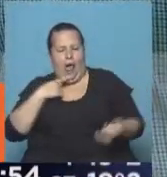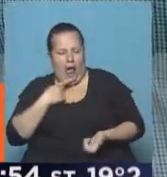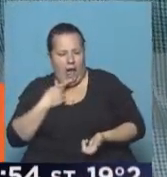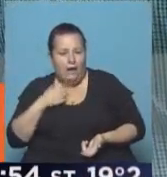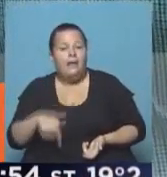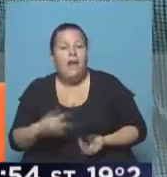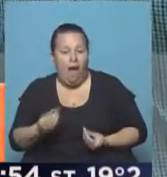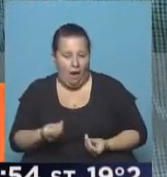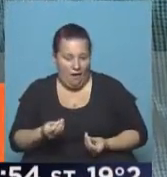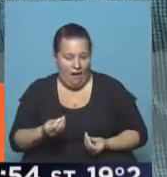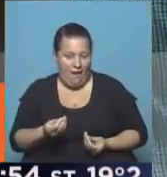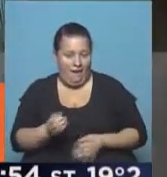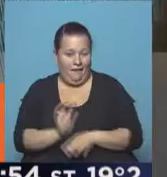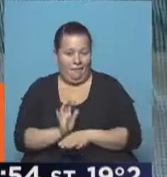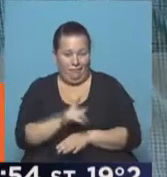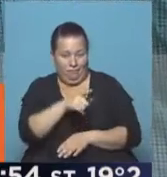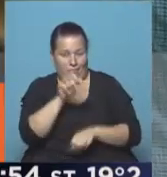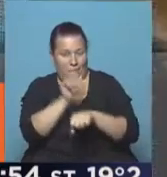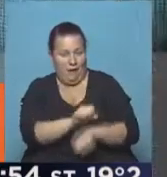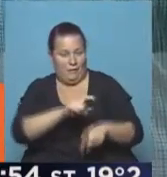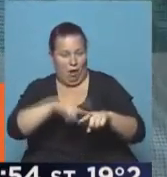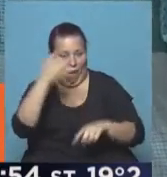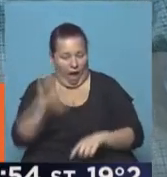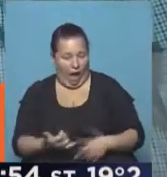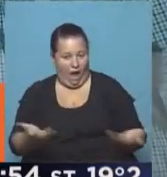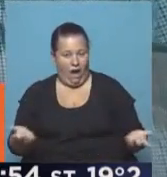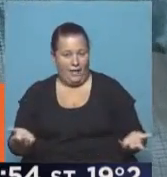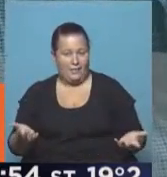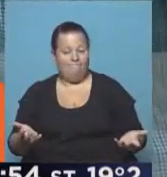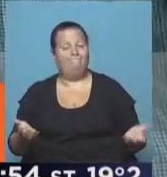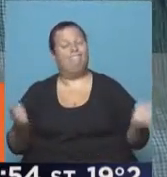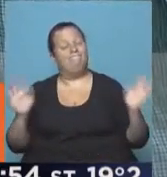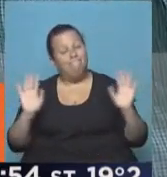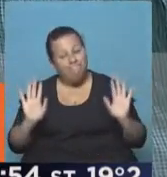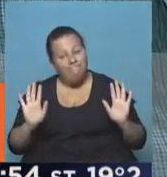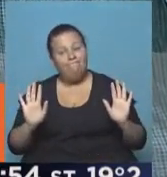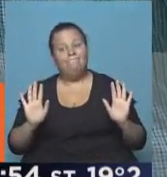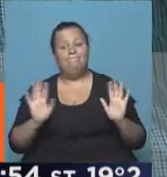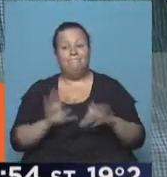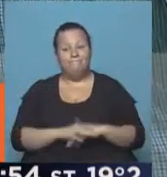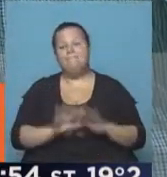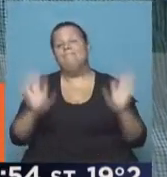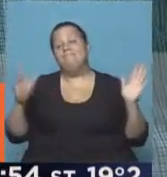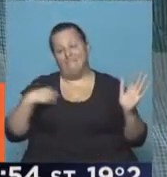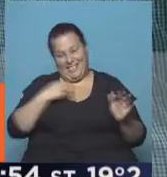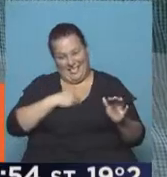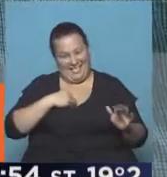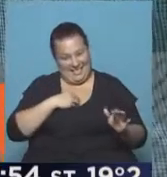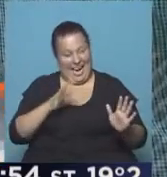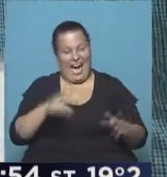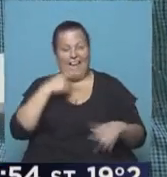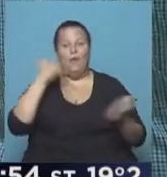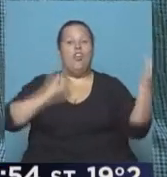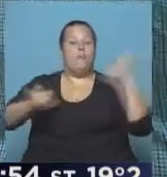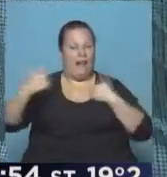y ahora resulta que tienen presos políticos. Bueno, uno lo siente estas cosas cuando